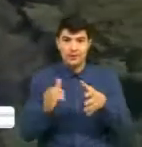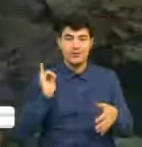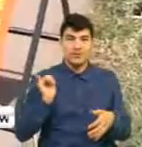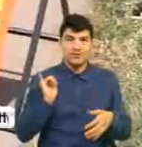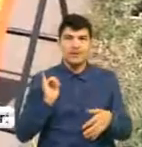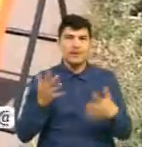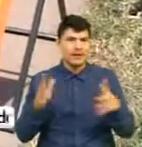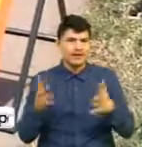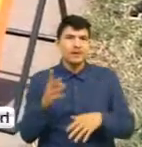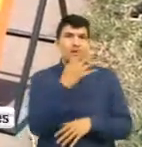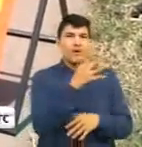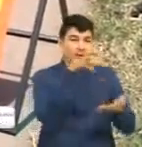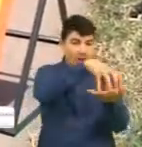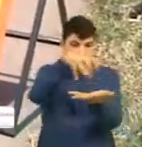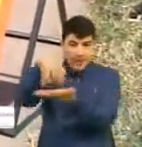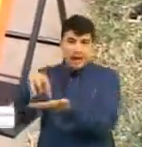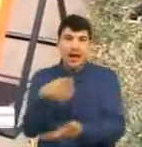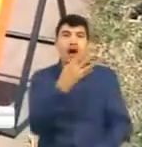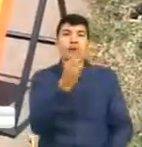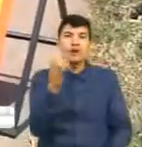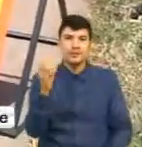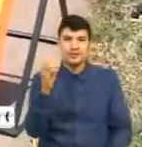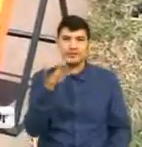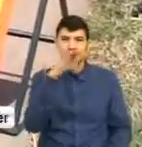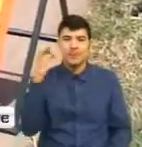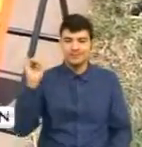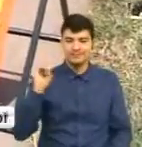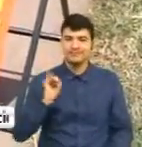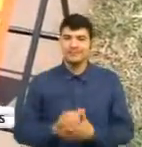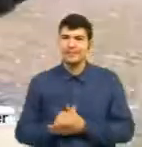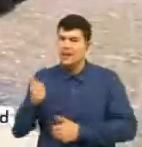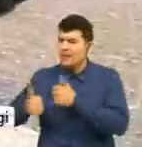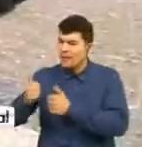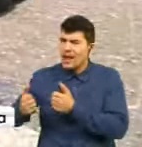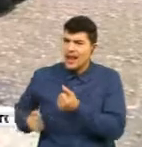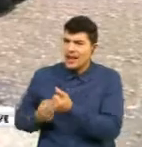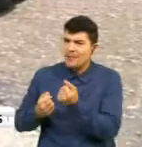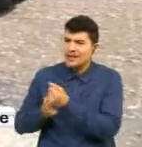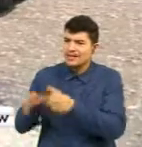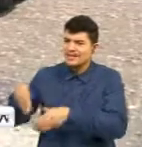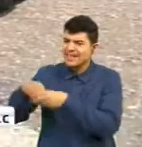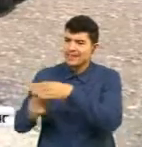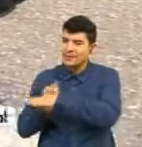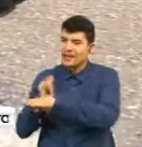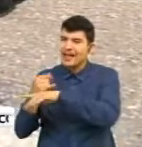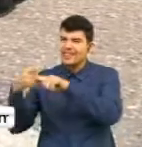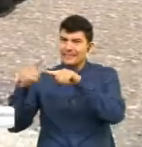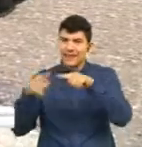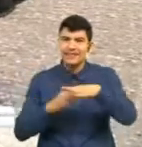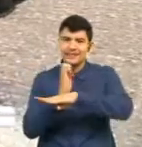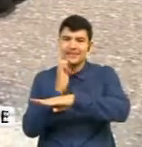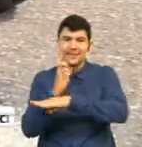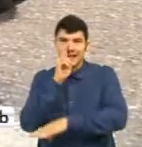un promedio de 400 hombres en todo este sector. ¿Cuál es ese acompañamiento interinstitucional que también se tiene con diferentes entidades a